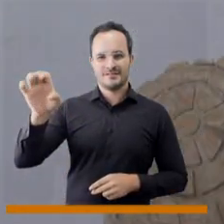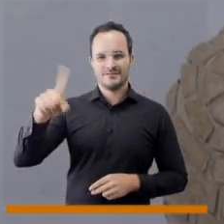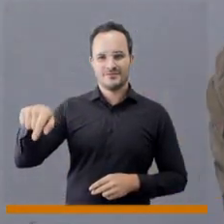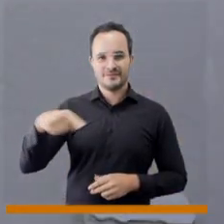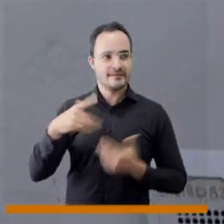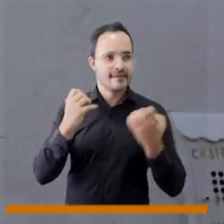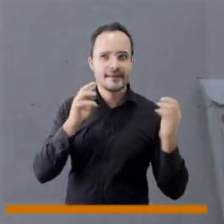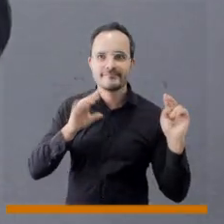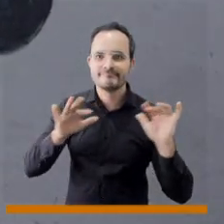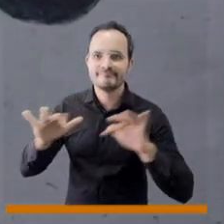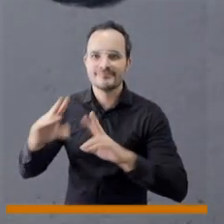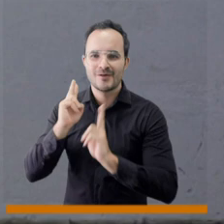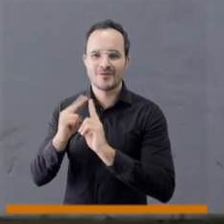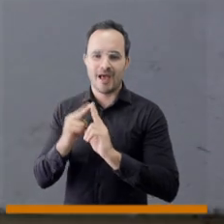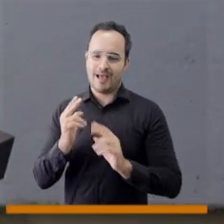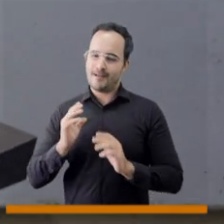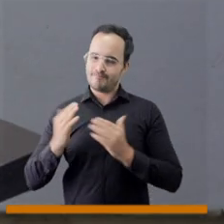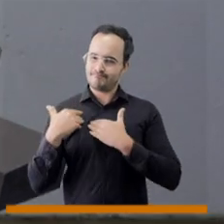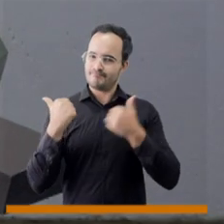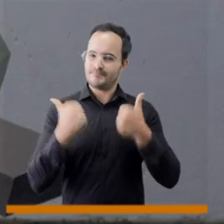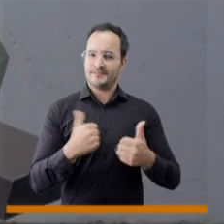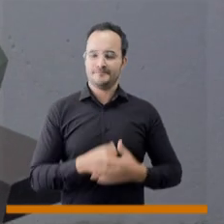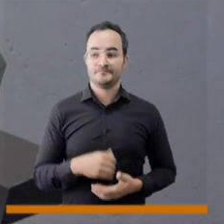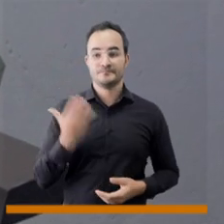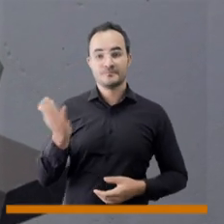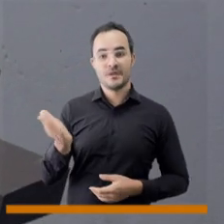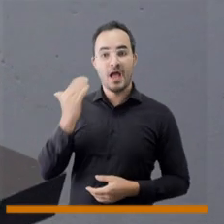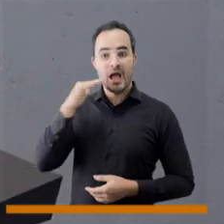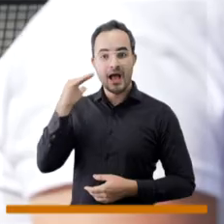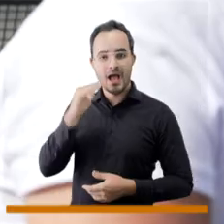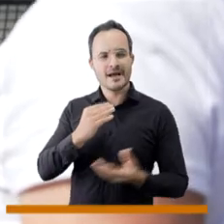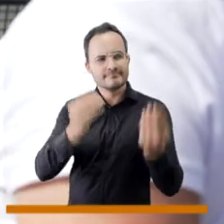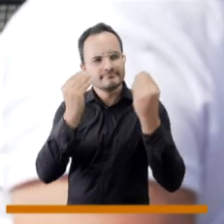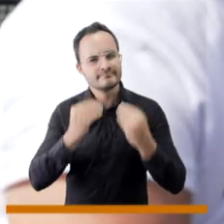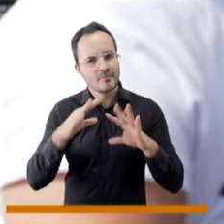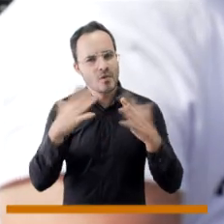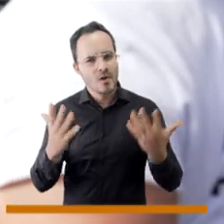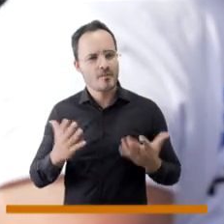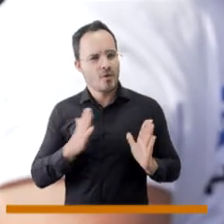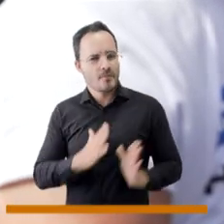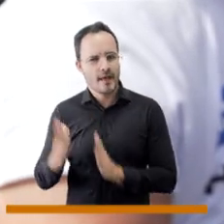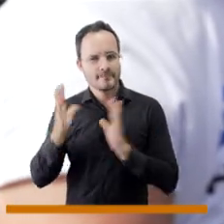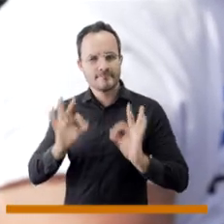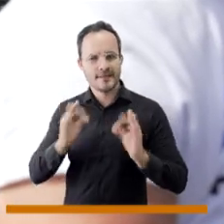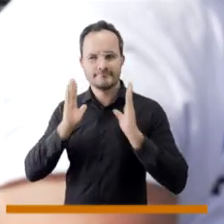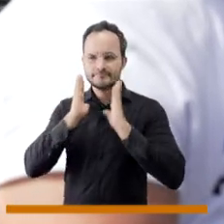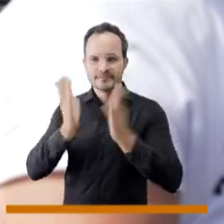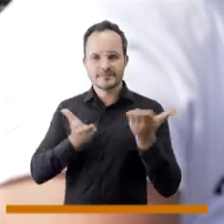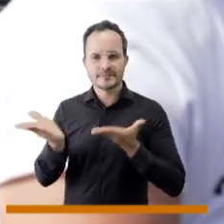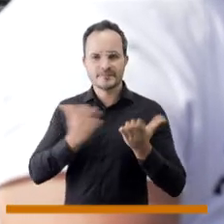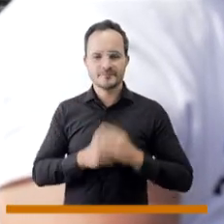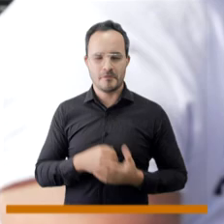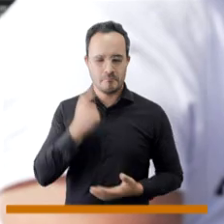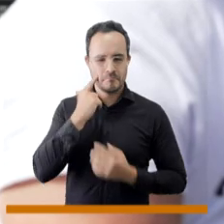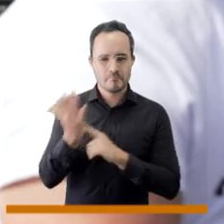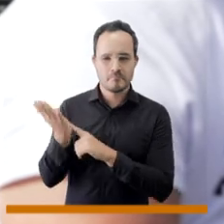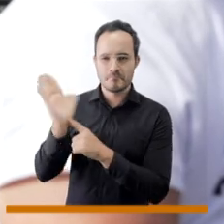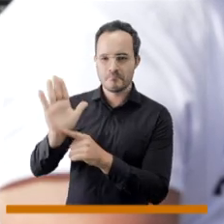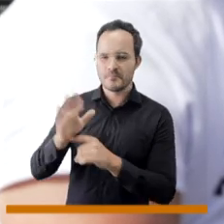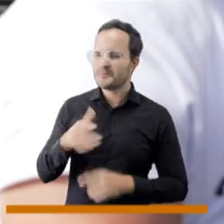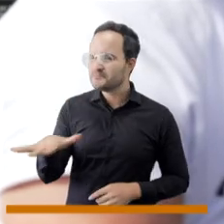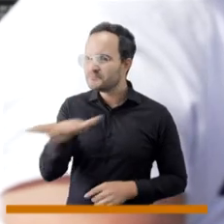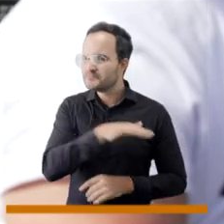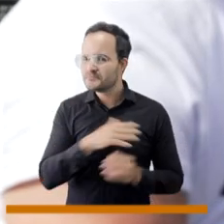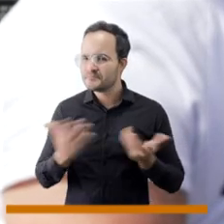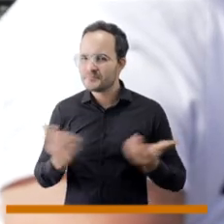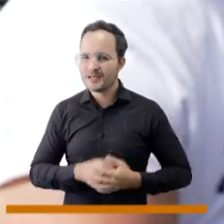Constelaciones. Estamos con Luz Dari Álvarez, una persona que se está capacitando específicamente para este propósito. Luz Dari, cuéntenos qué